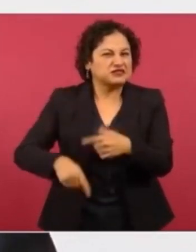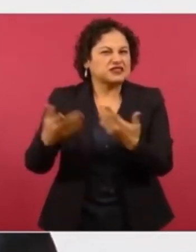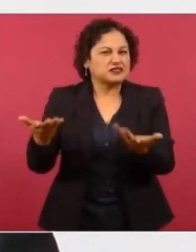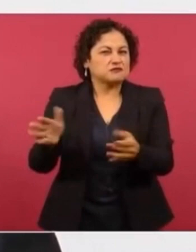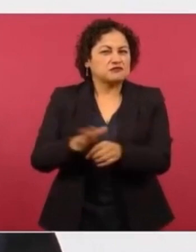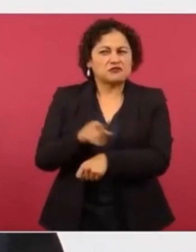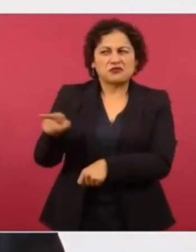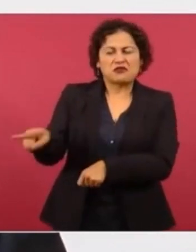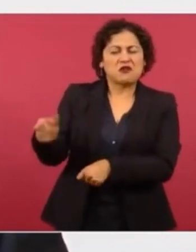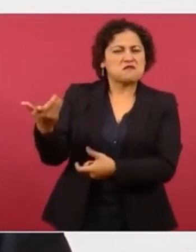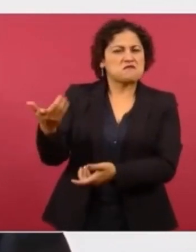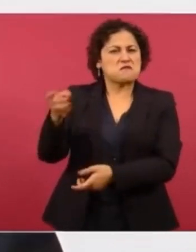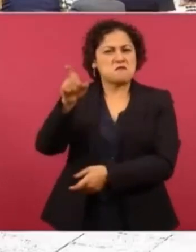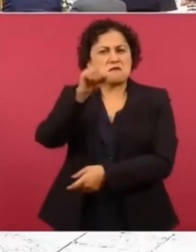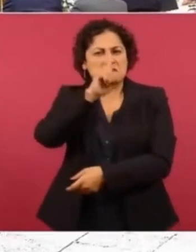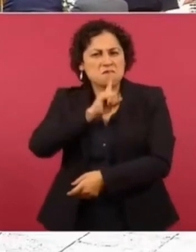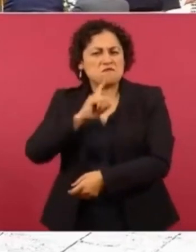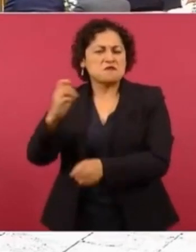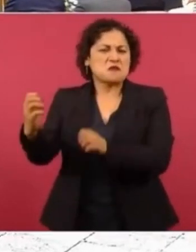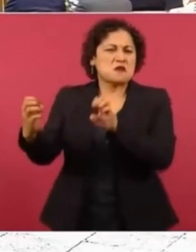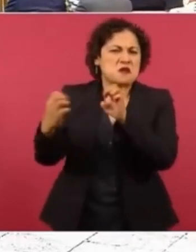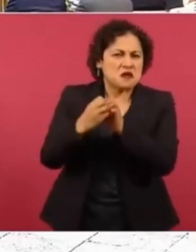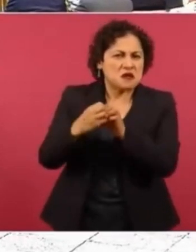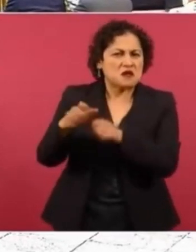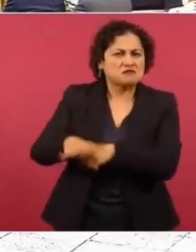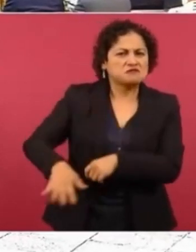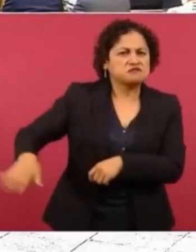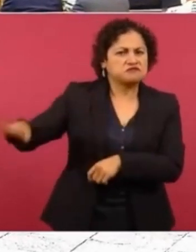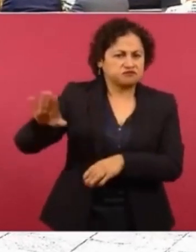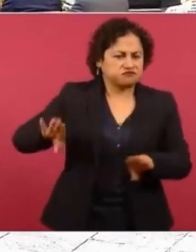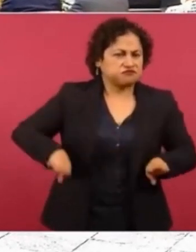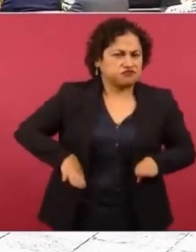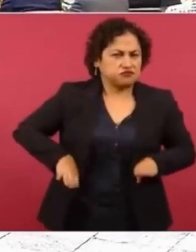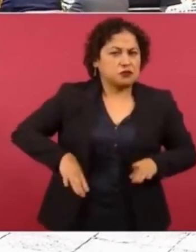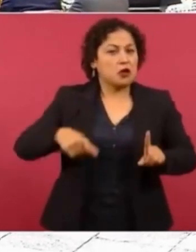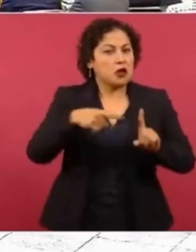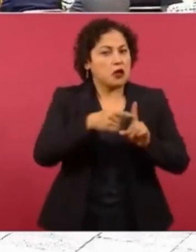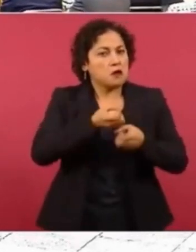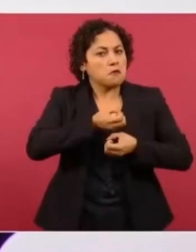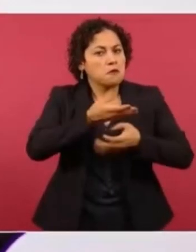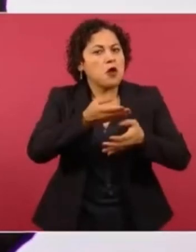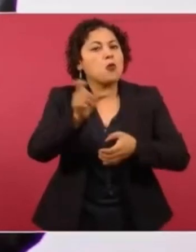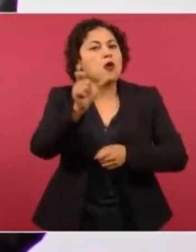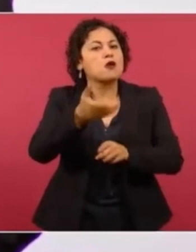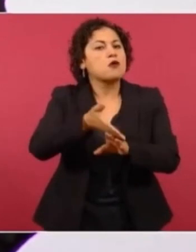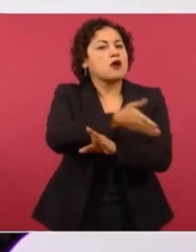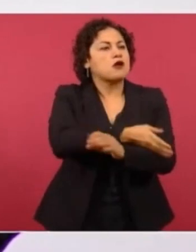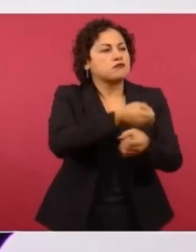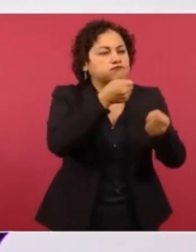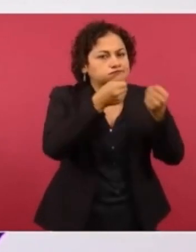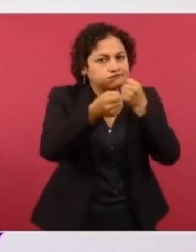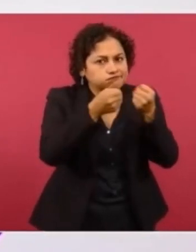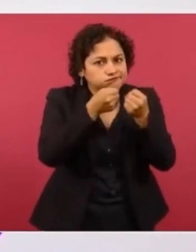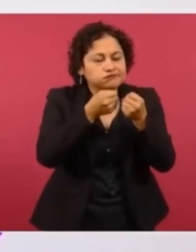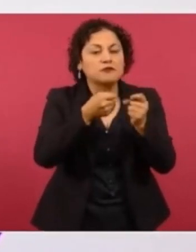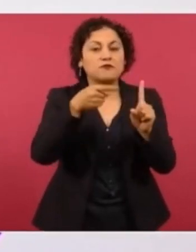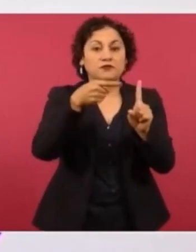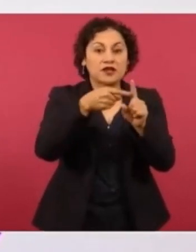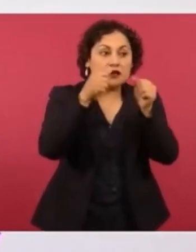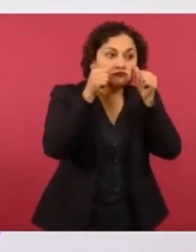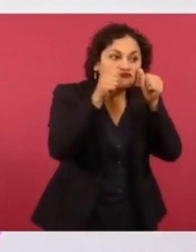democracia expresadas en la entrevista Díaz grillman convencido de luchar por la libertad del pueblo